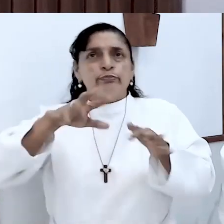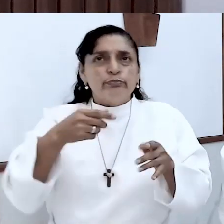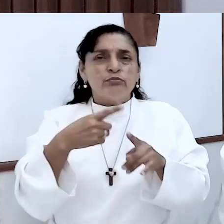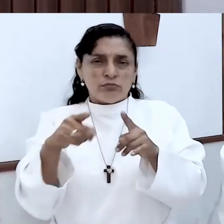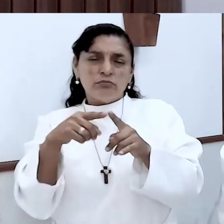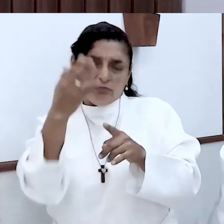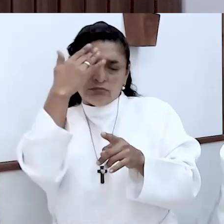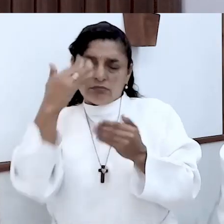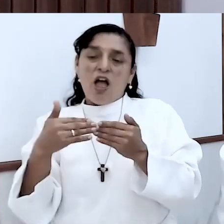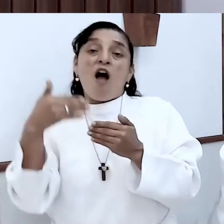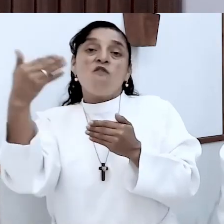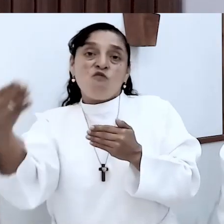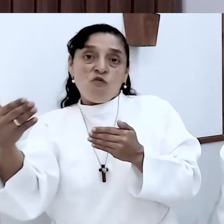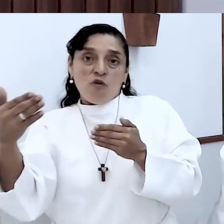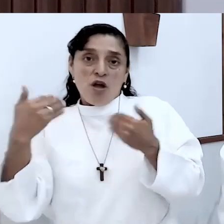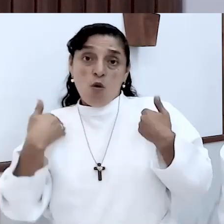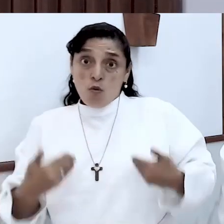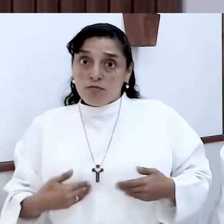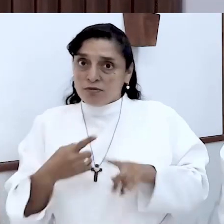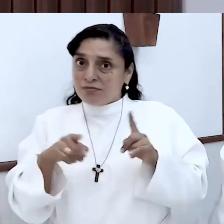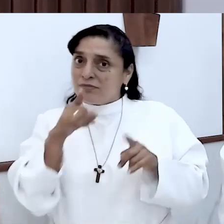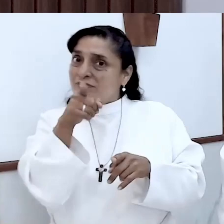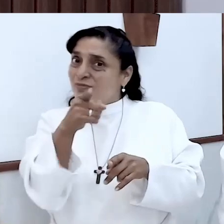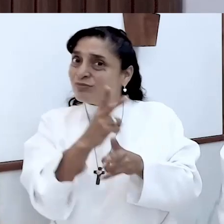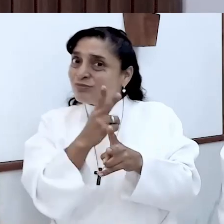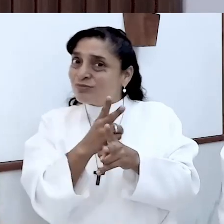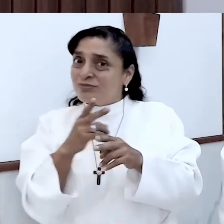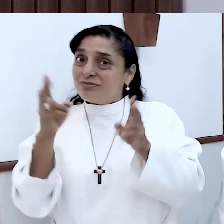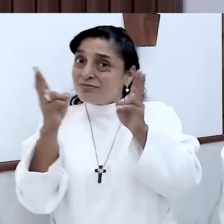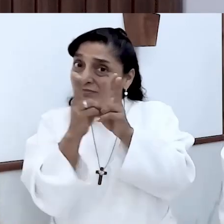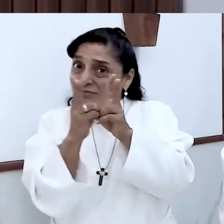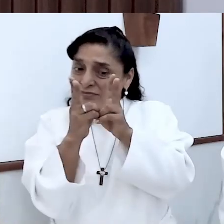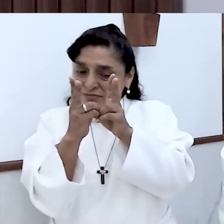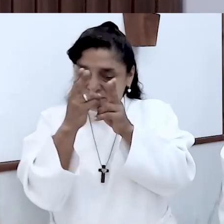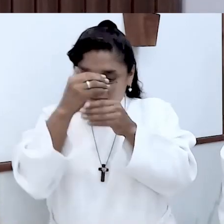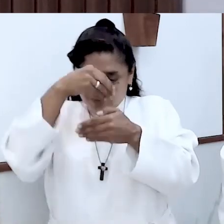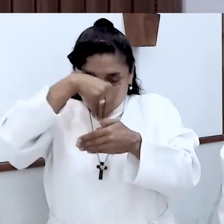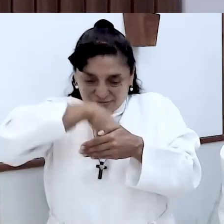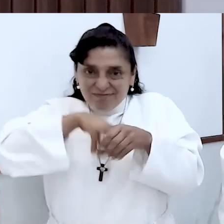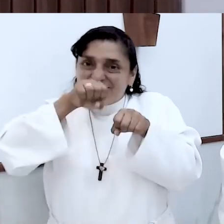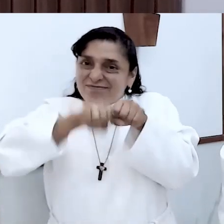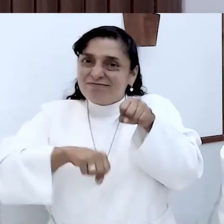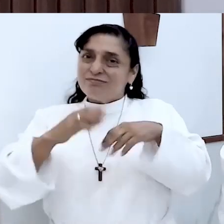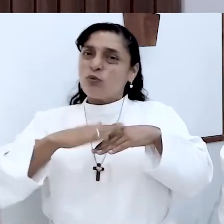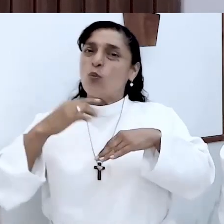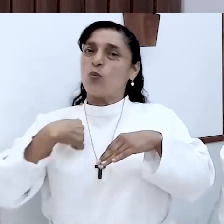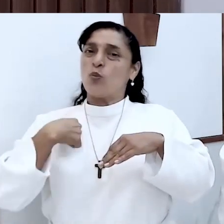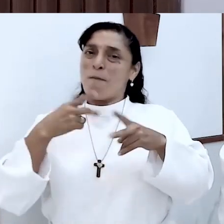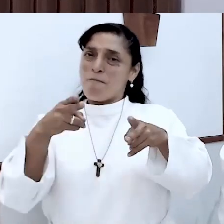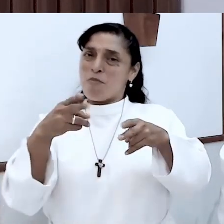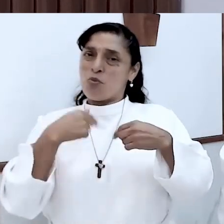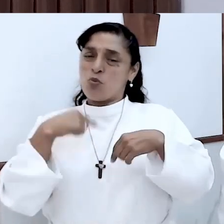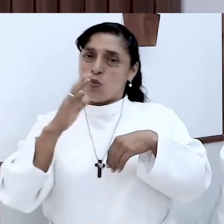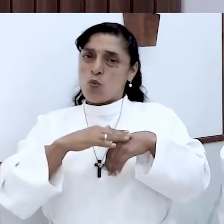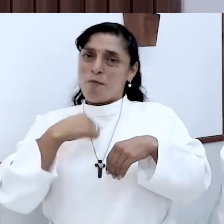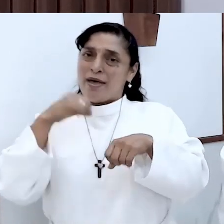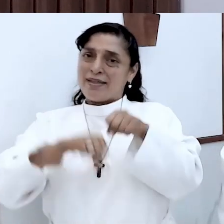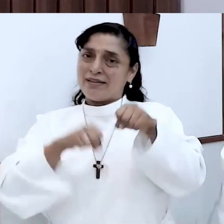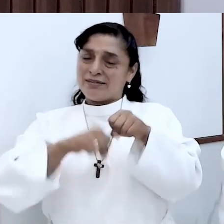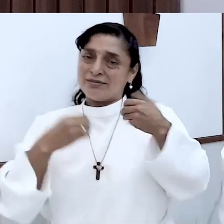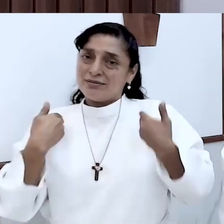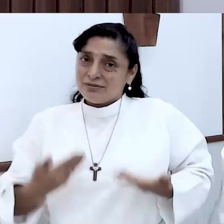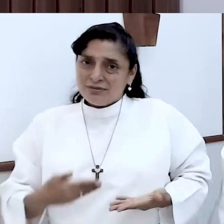queda fuera de su cuerpo. Pero el que fornica peca contra su propio cuerpo. Pues que no saben